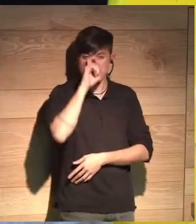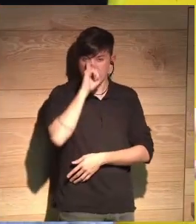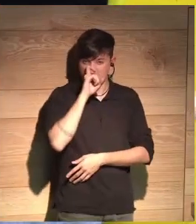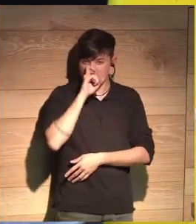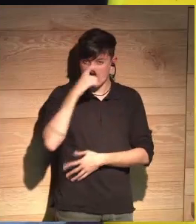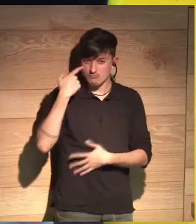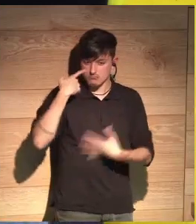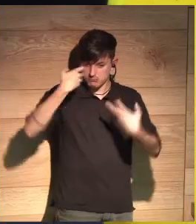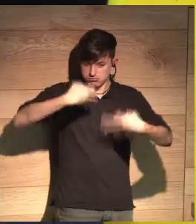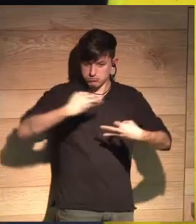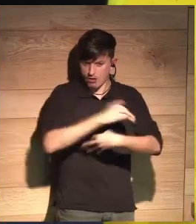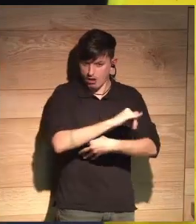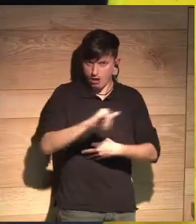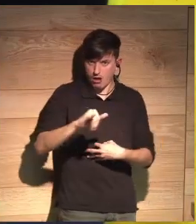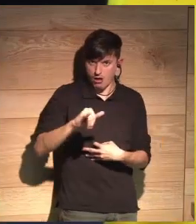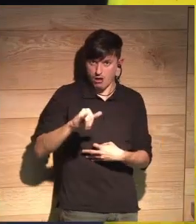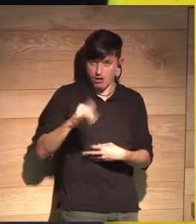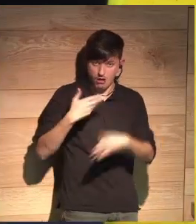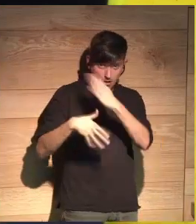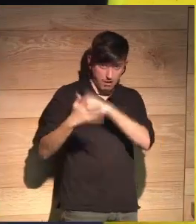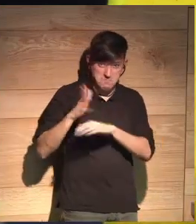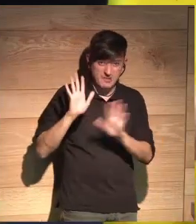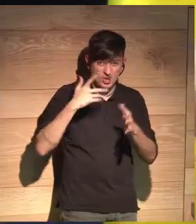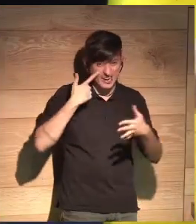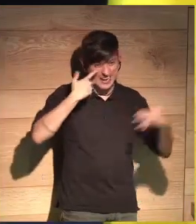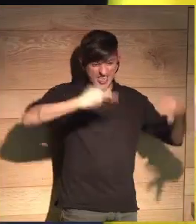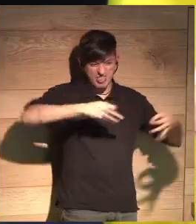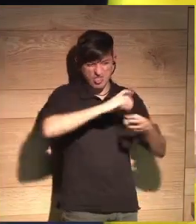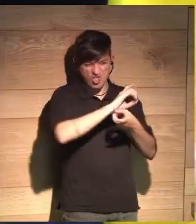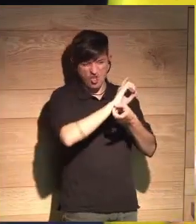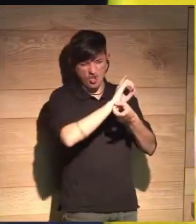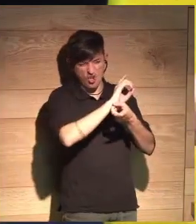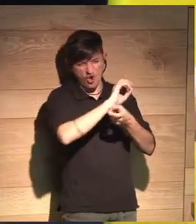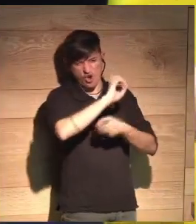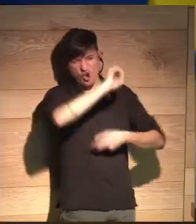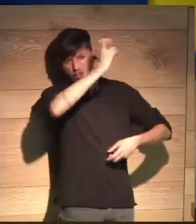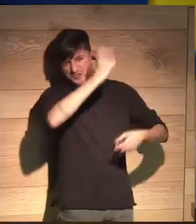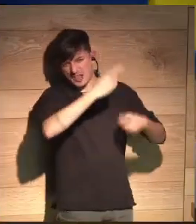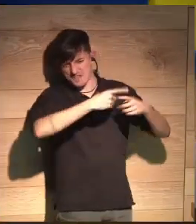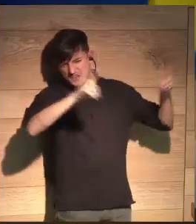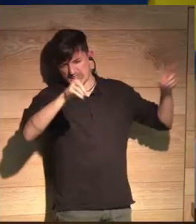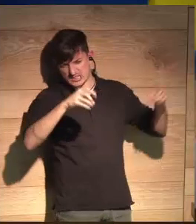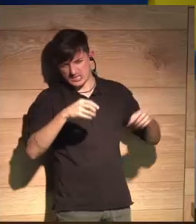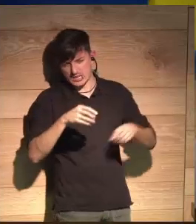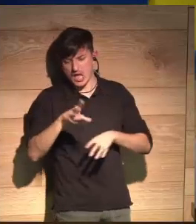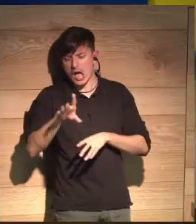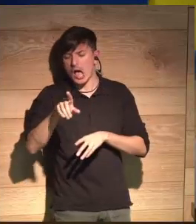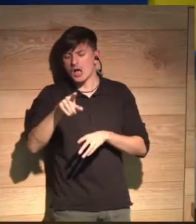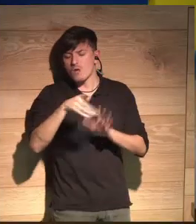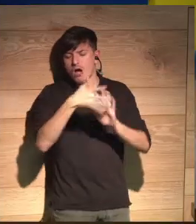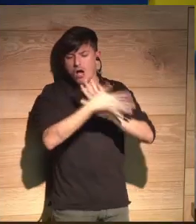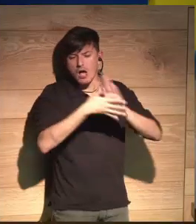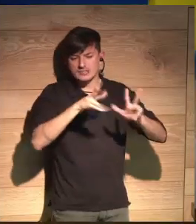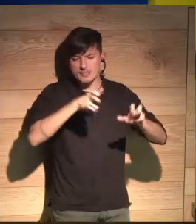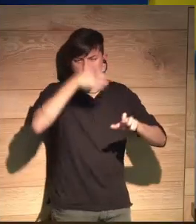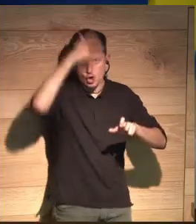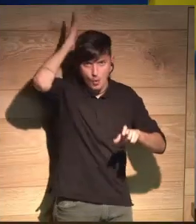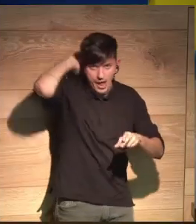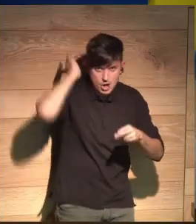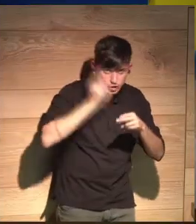existieron pero es otra realidad es otra historia esos o pero pero tú hablas de hermanos